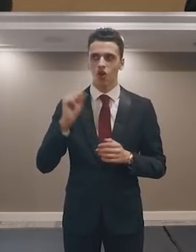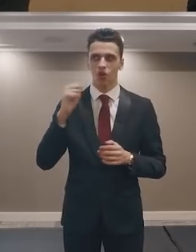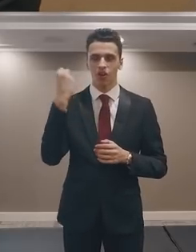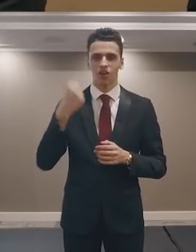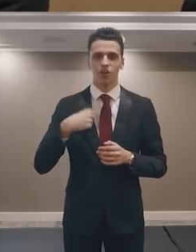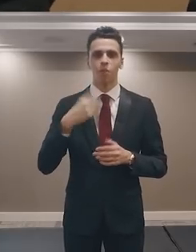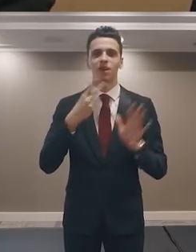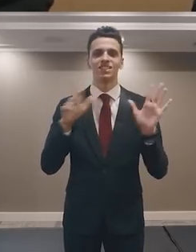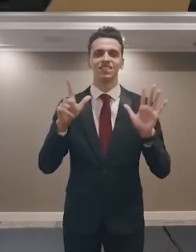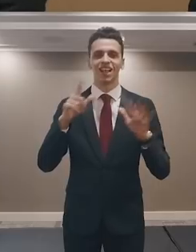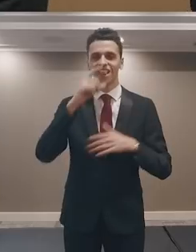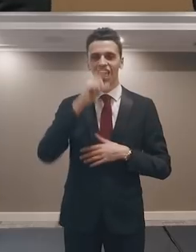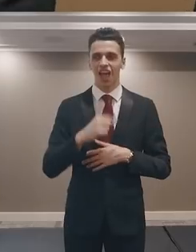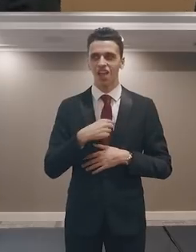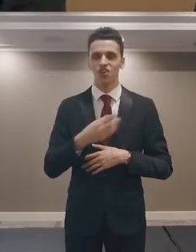el fish sushi